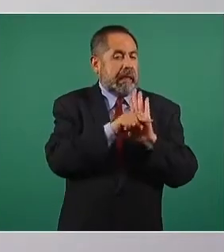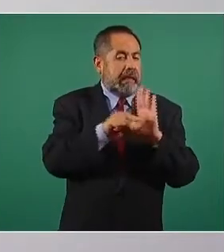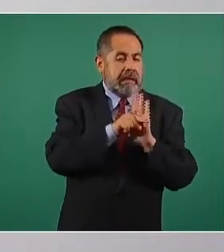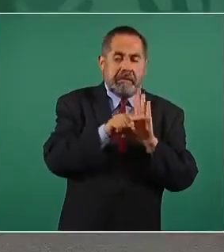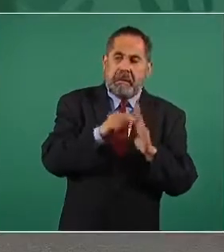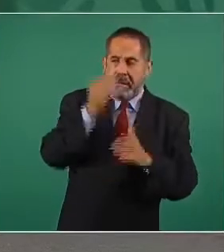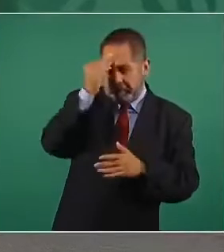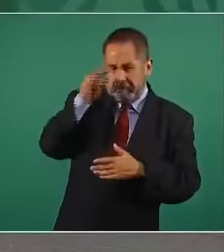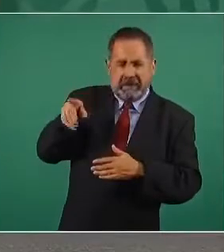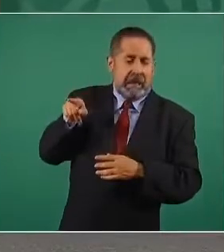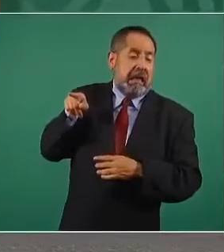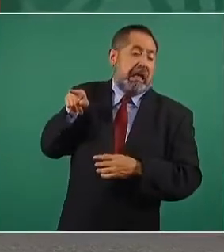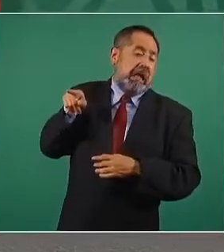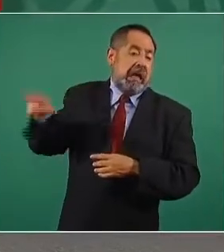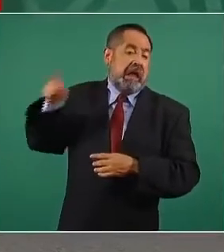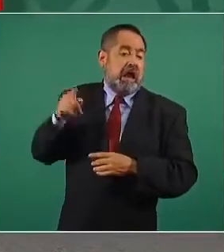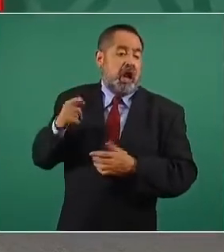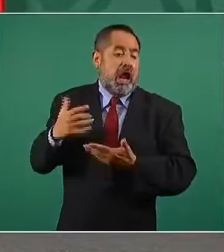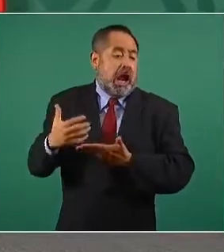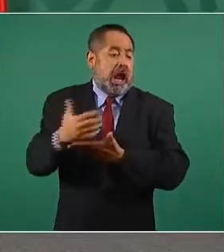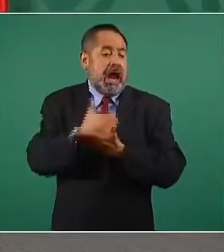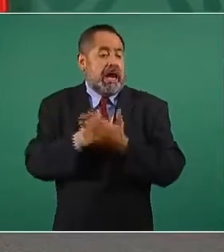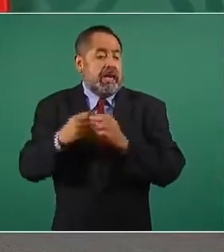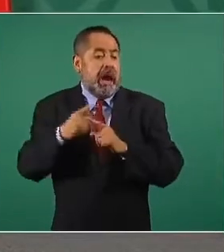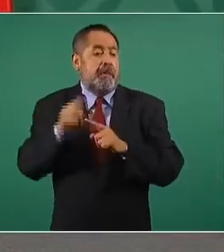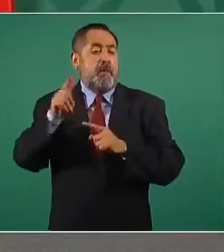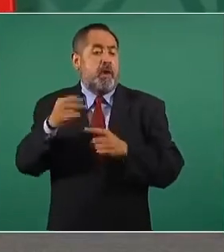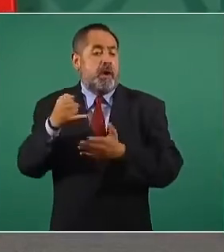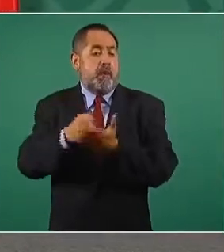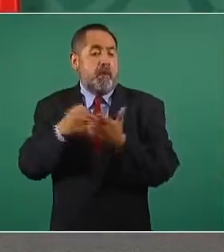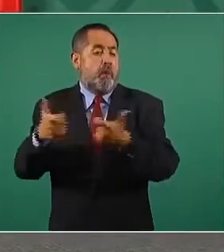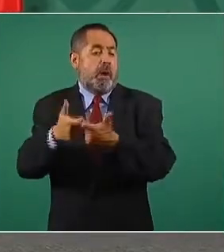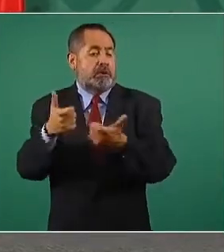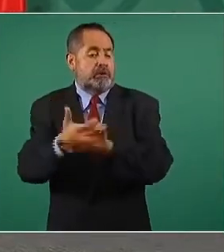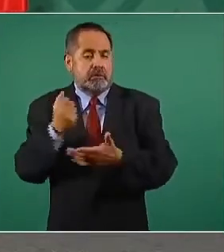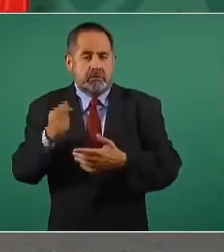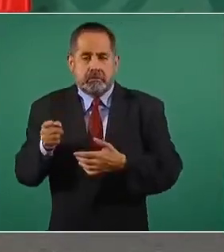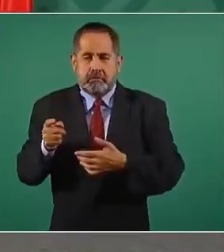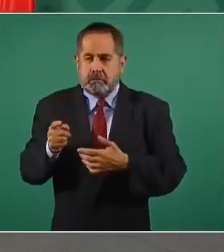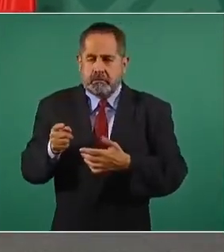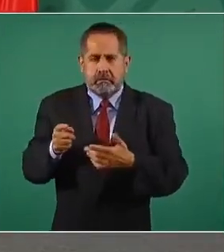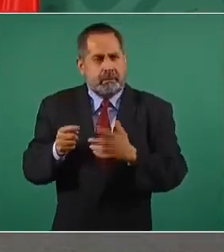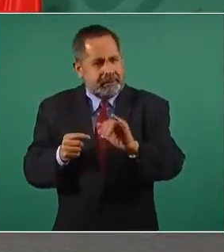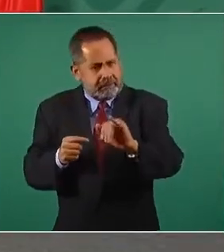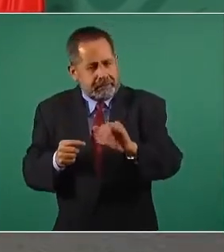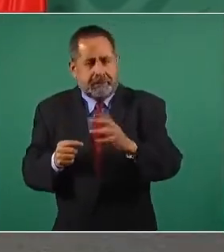opositores a nosotros. Entonces le tuve que explicar,